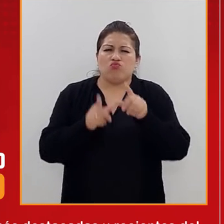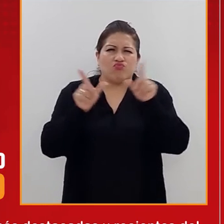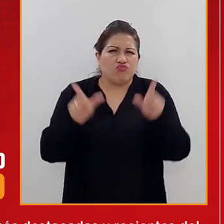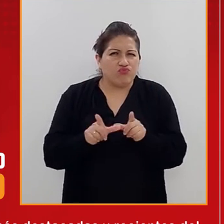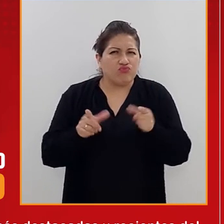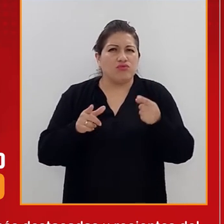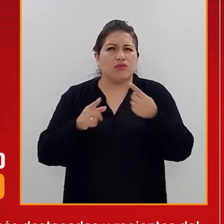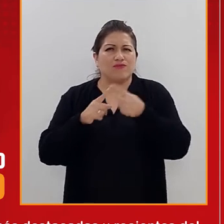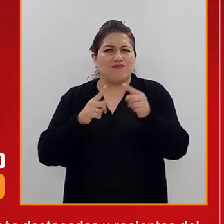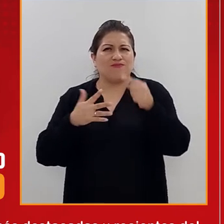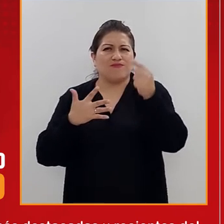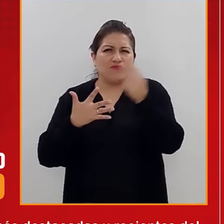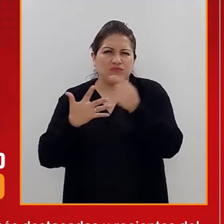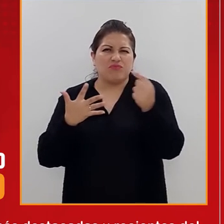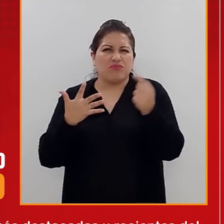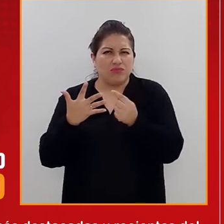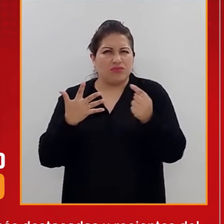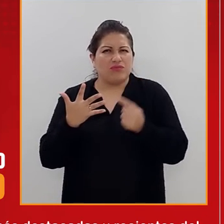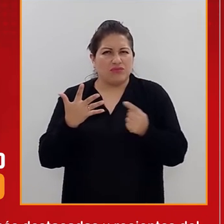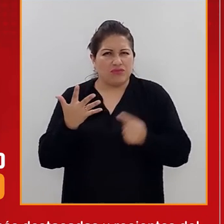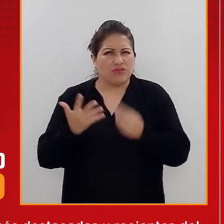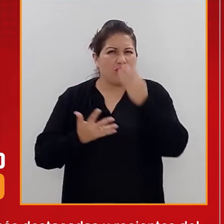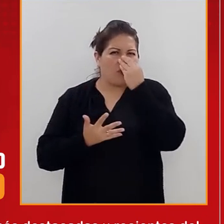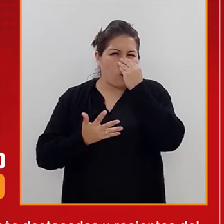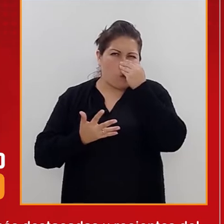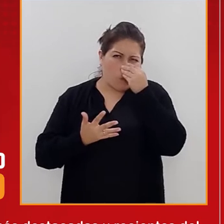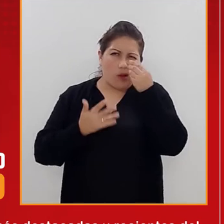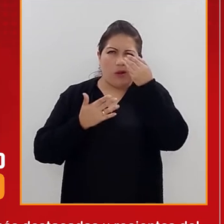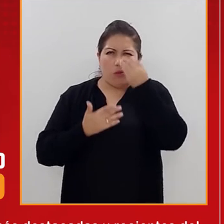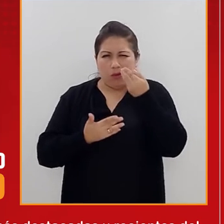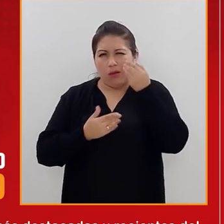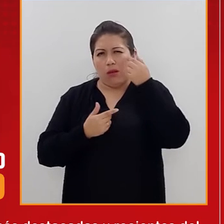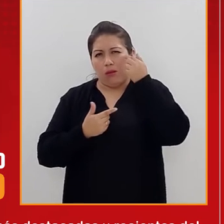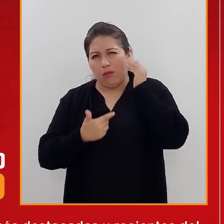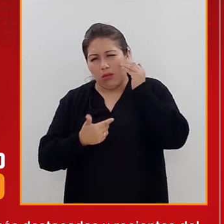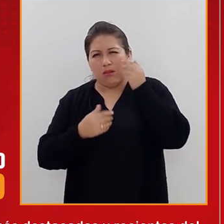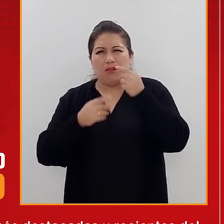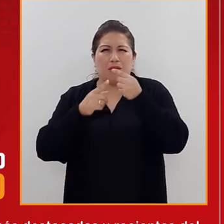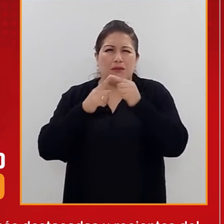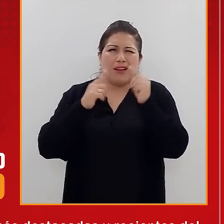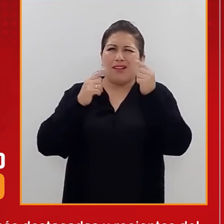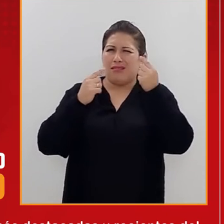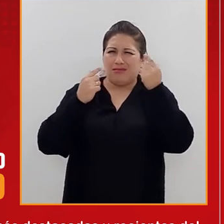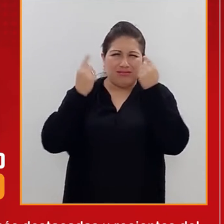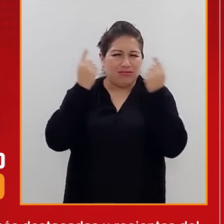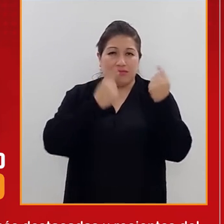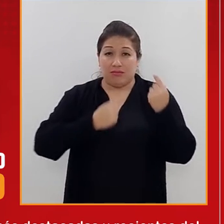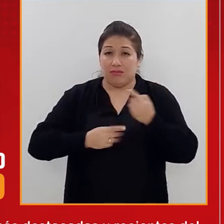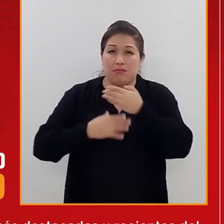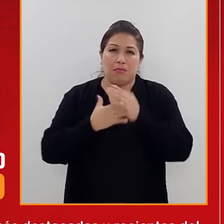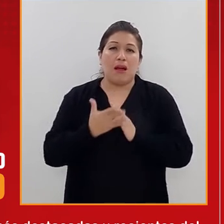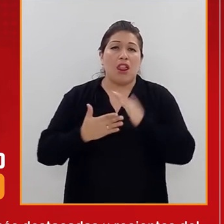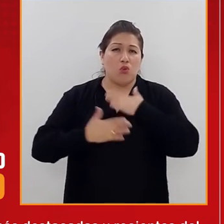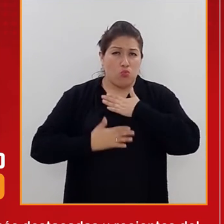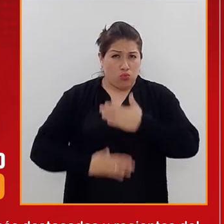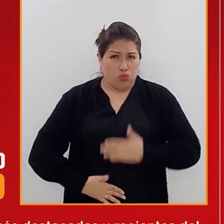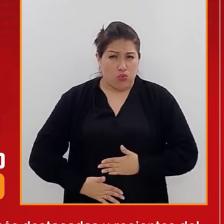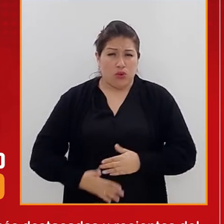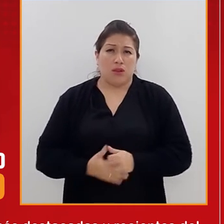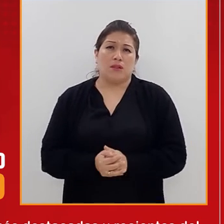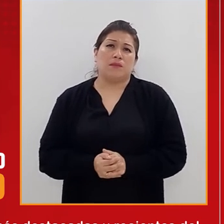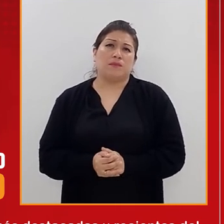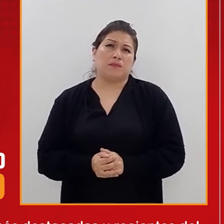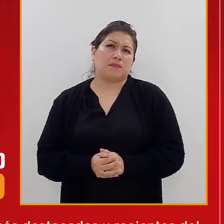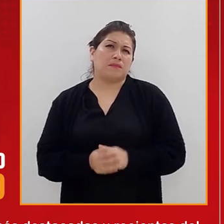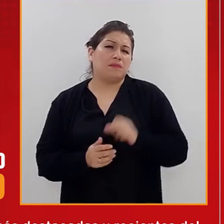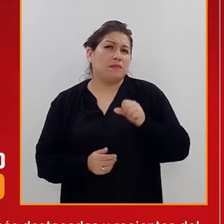guayaca, cumo, corcovado, chictacinta, nariz partida. Cada uno de los que podían trabajar y